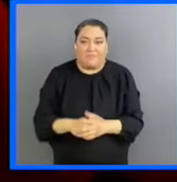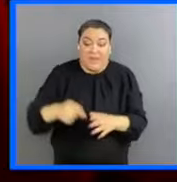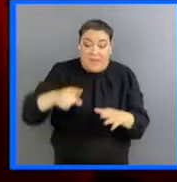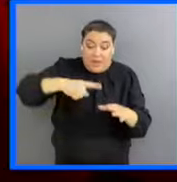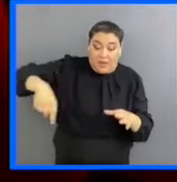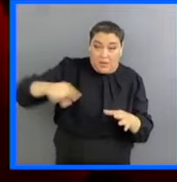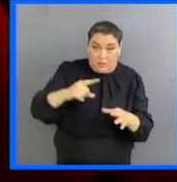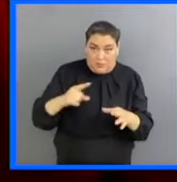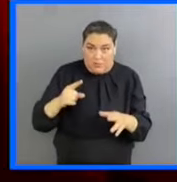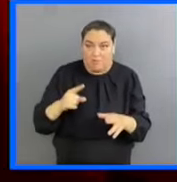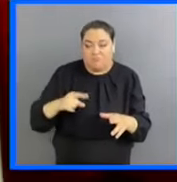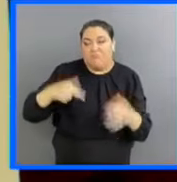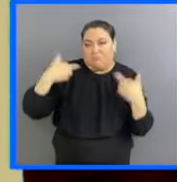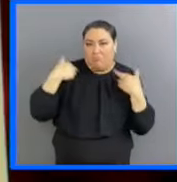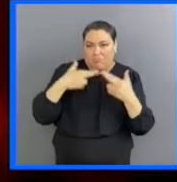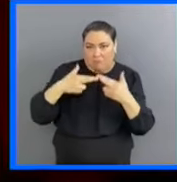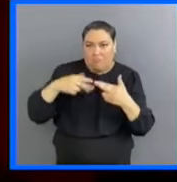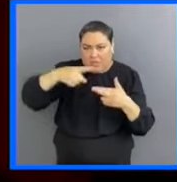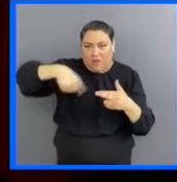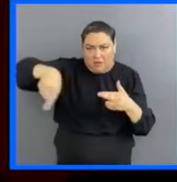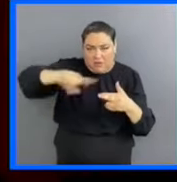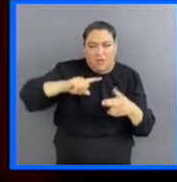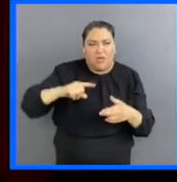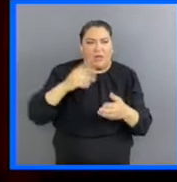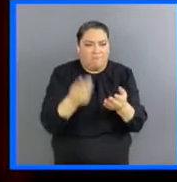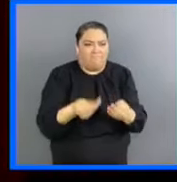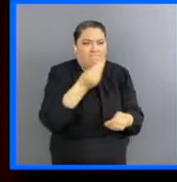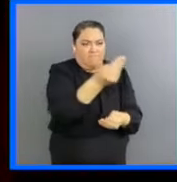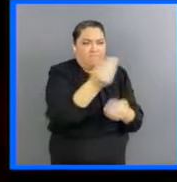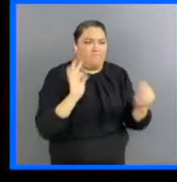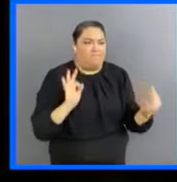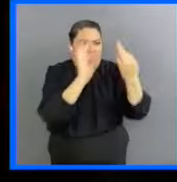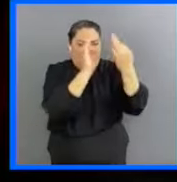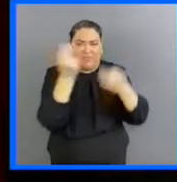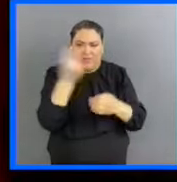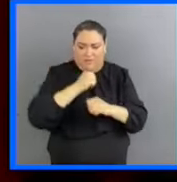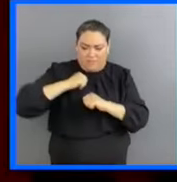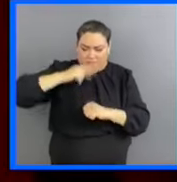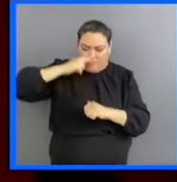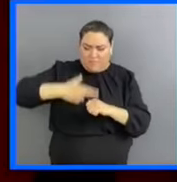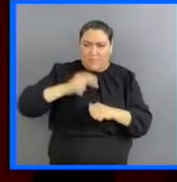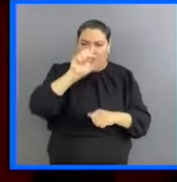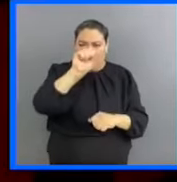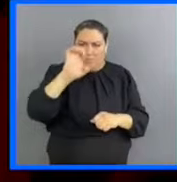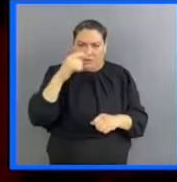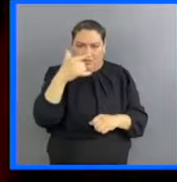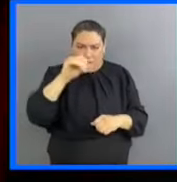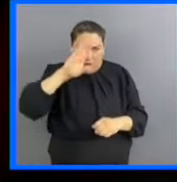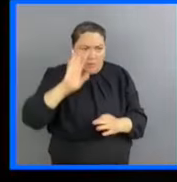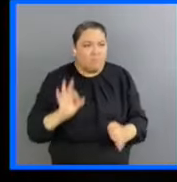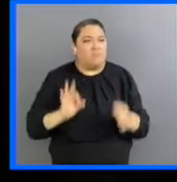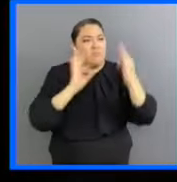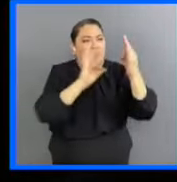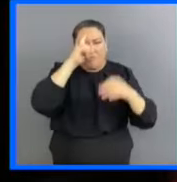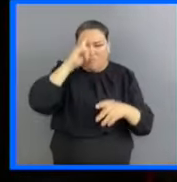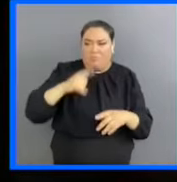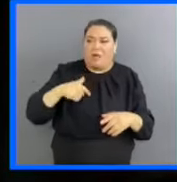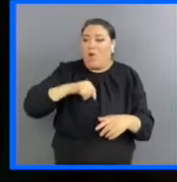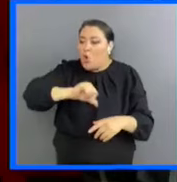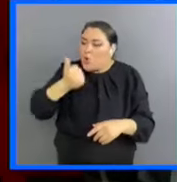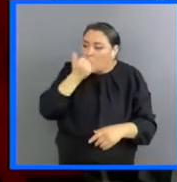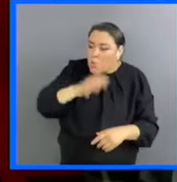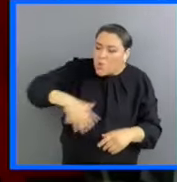pliego petitorio y demandaron una reunión con las autoridades de gobernación y frenar la criminalización de los